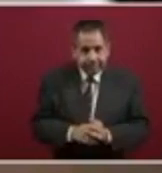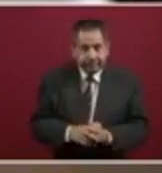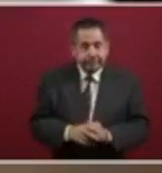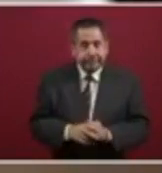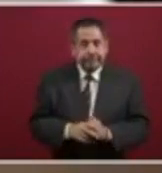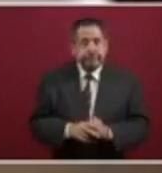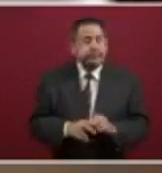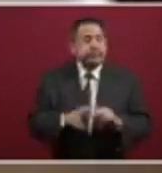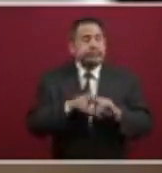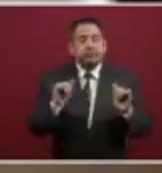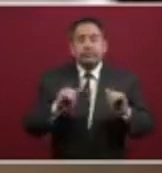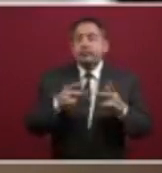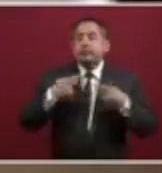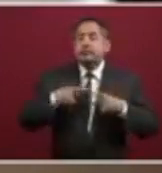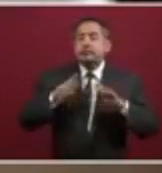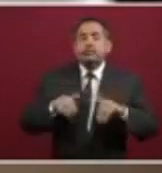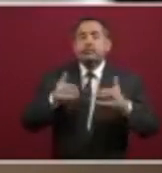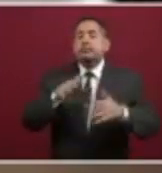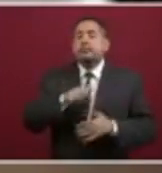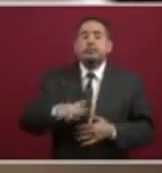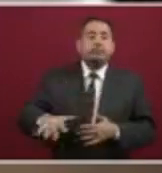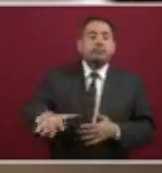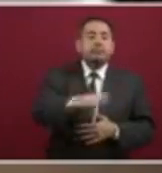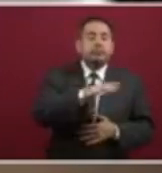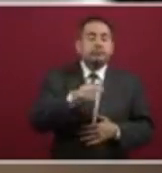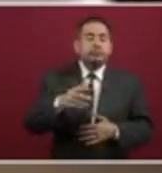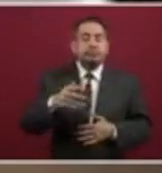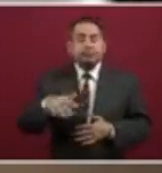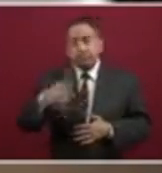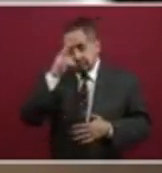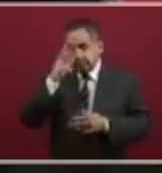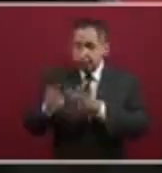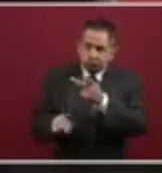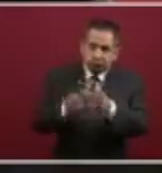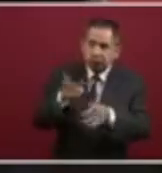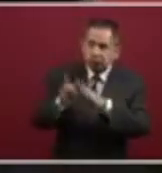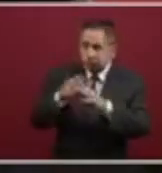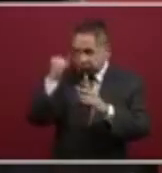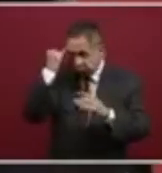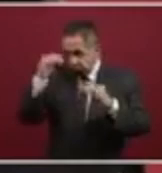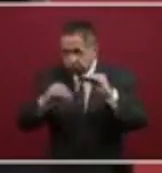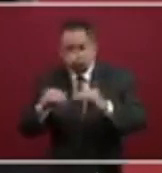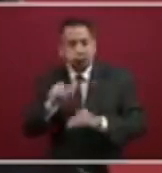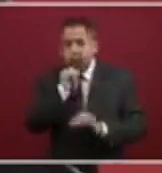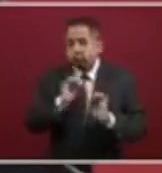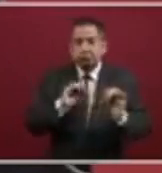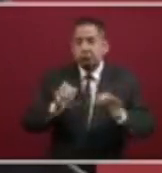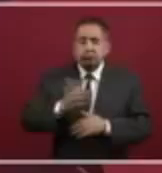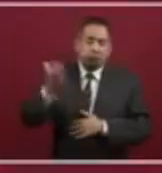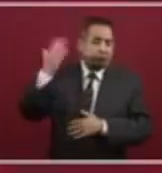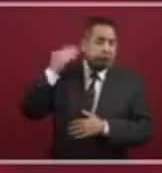con el pueblo de México, porque esta